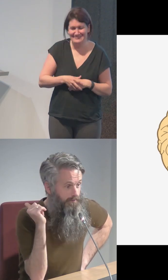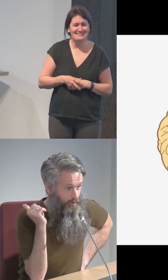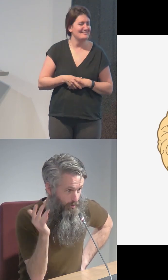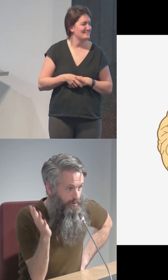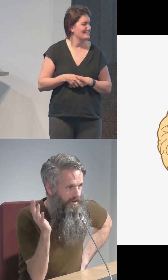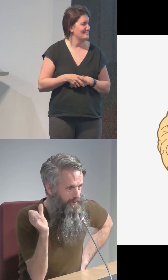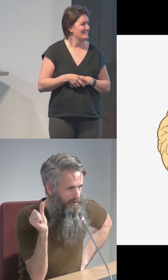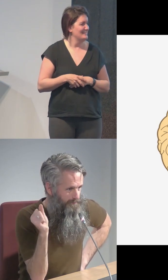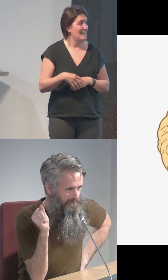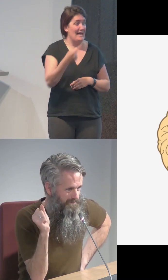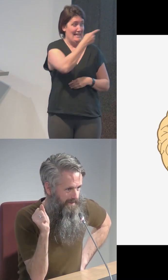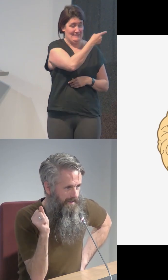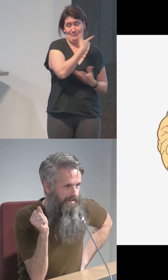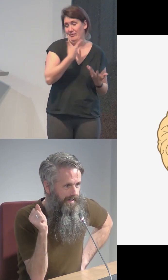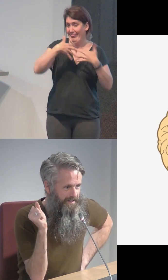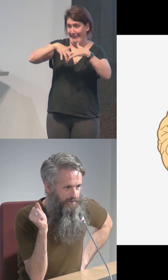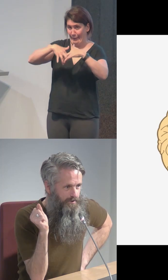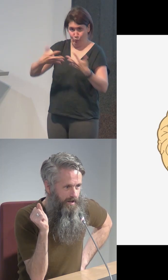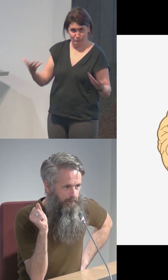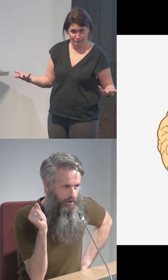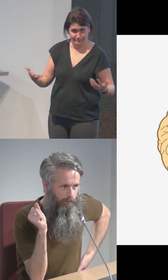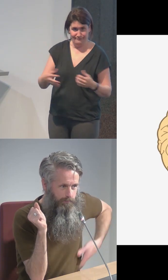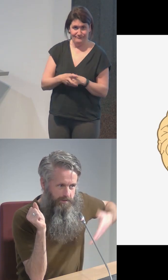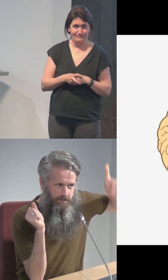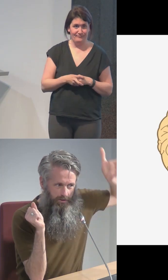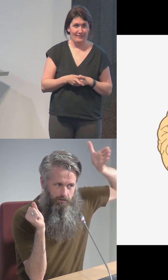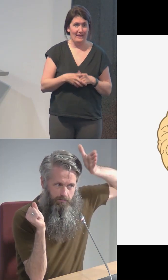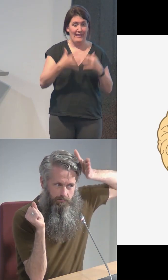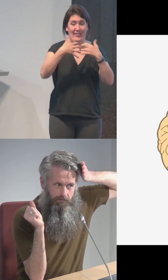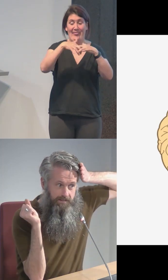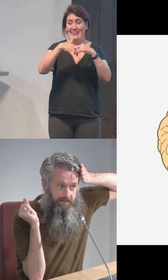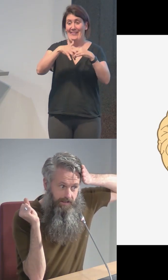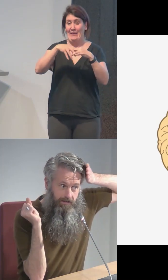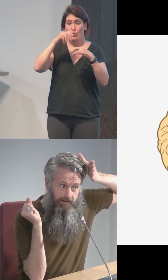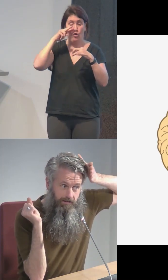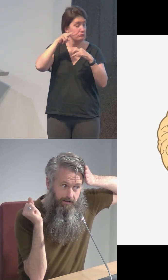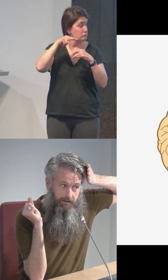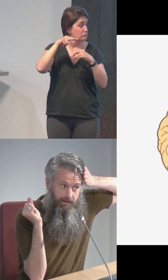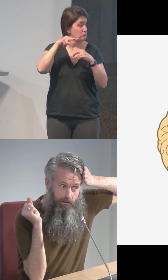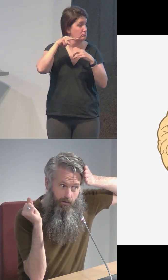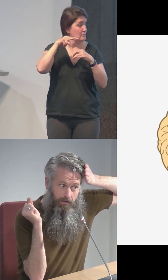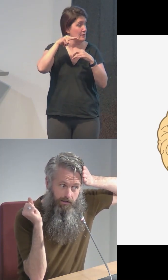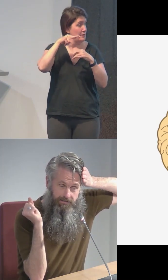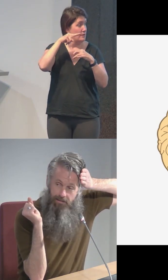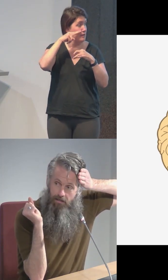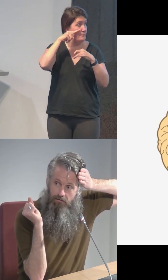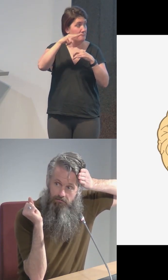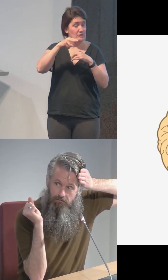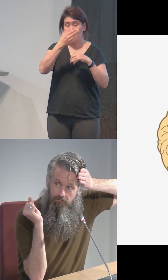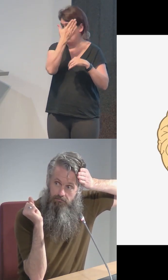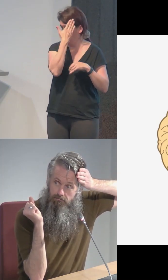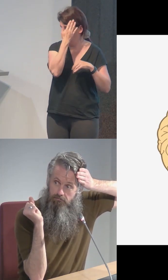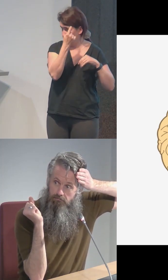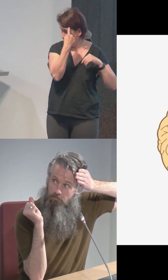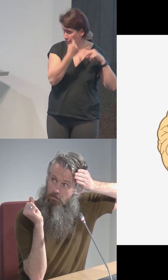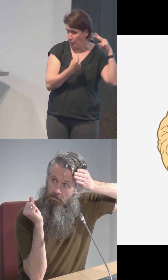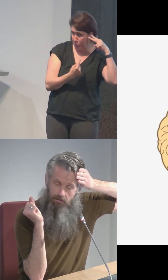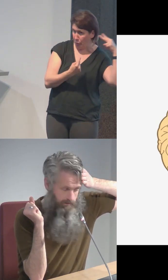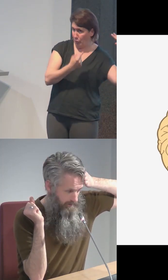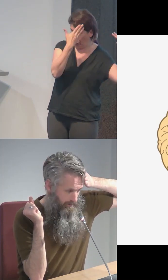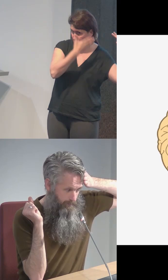tenemos un cerebro. Y es un cerebro visto desde el lado lateral.